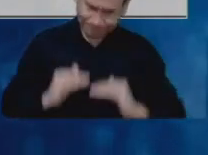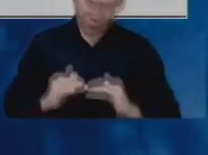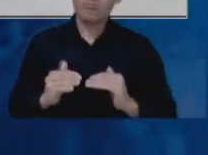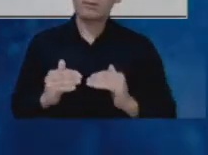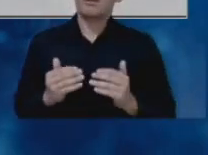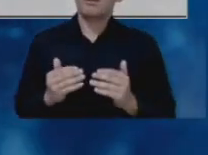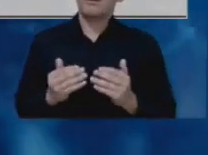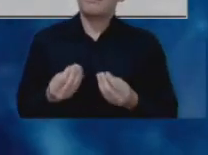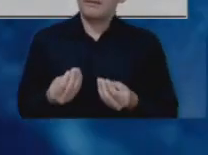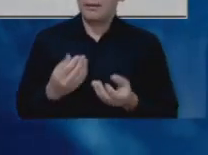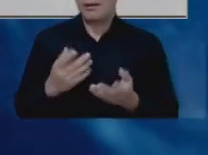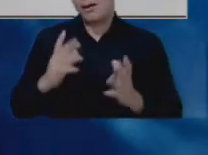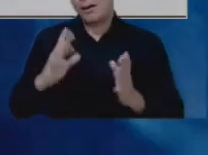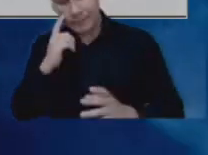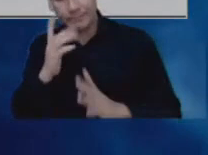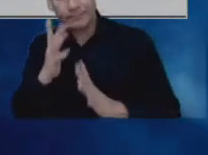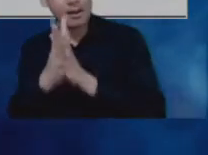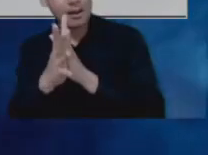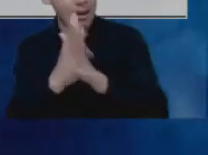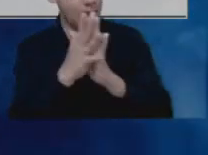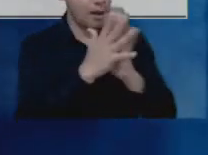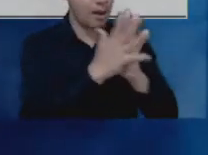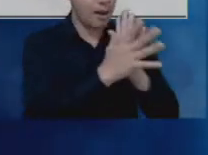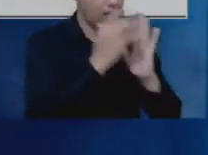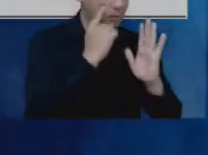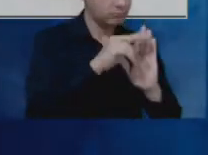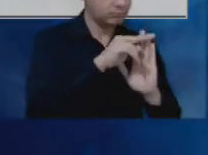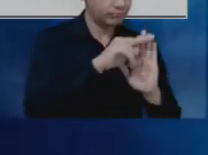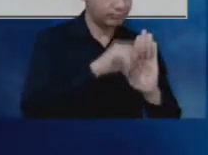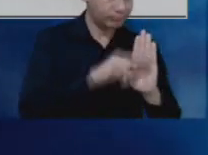información sobre las regulaciones.